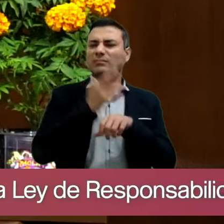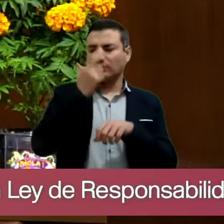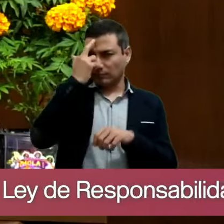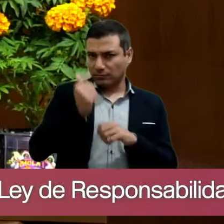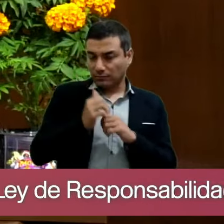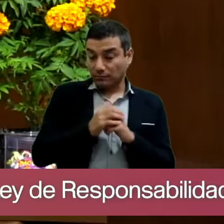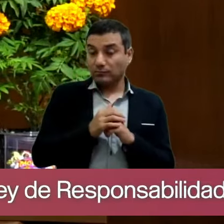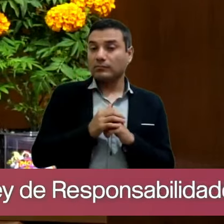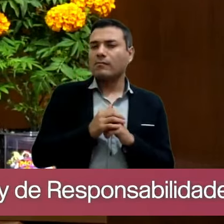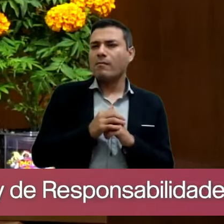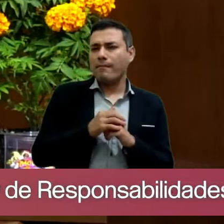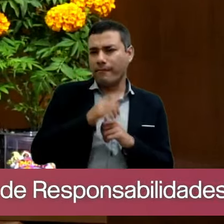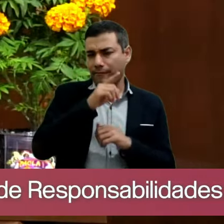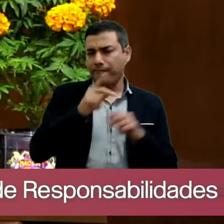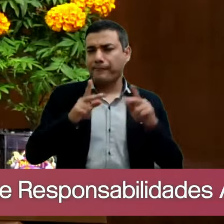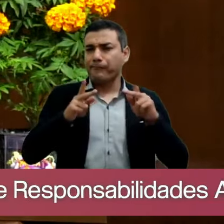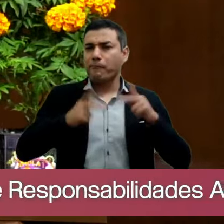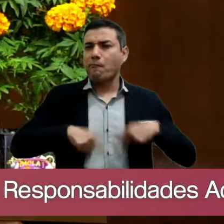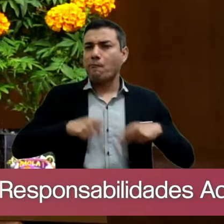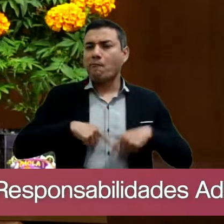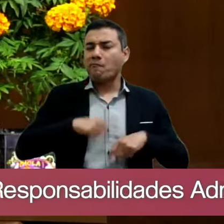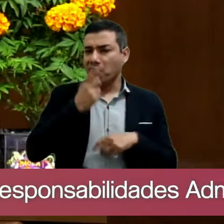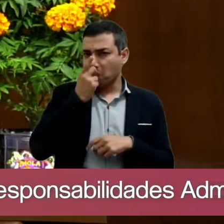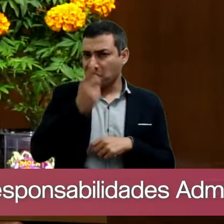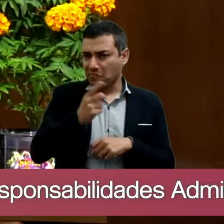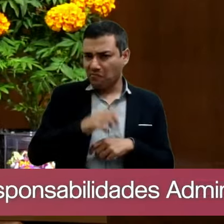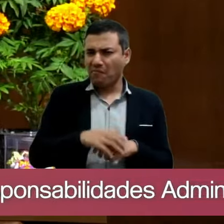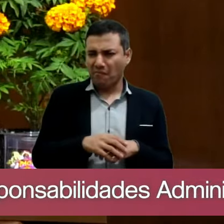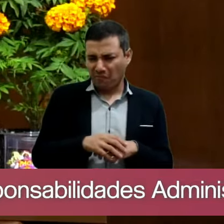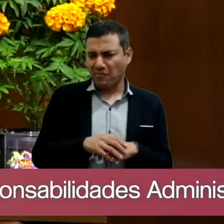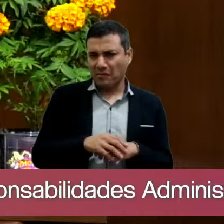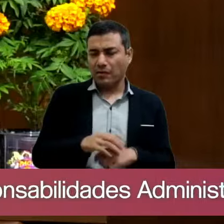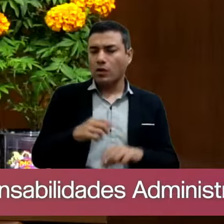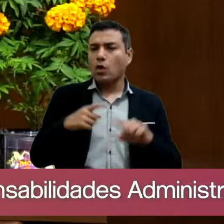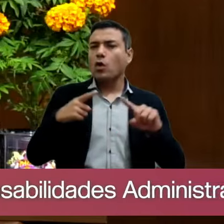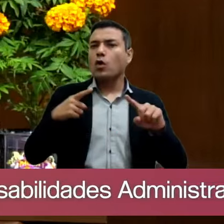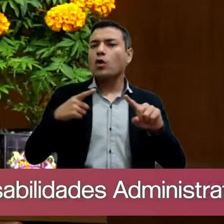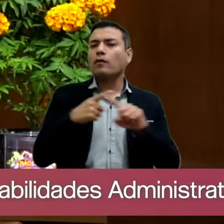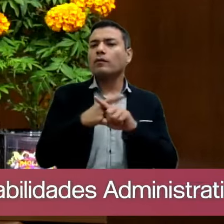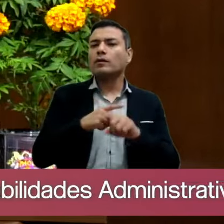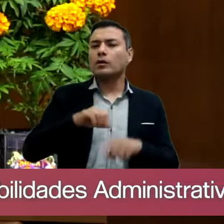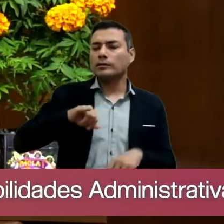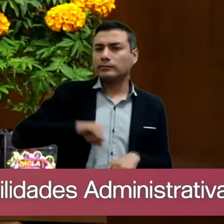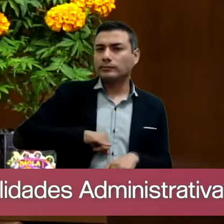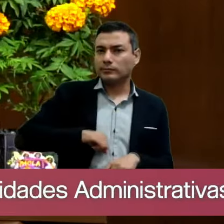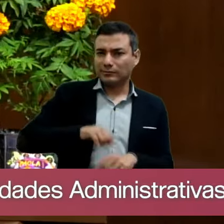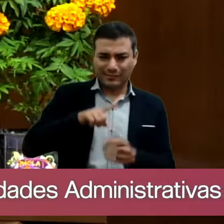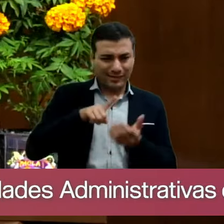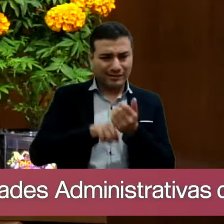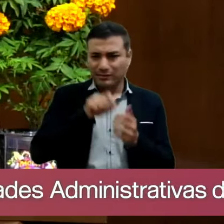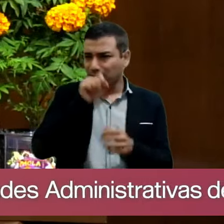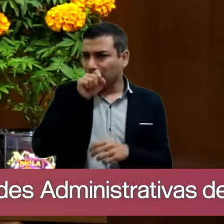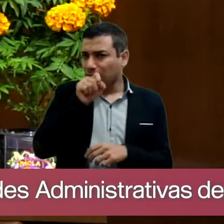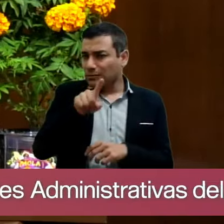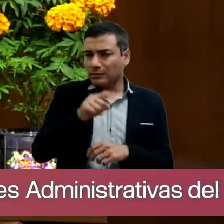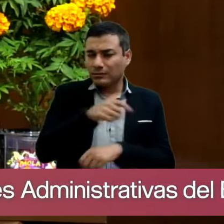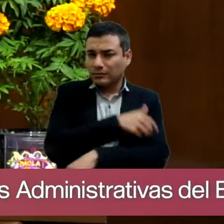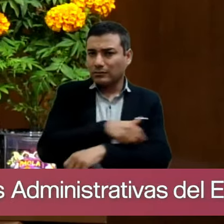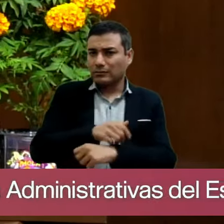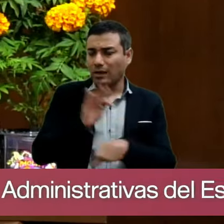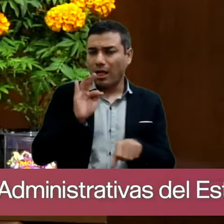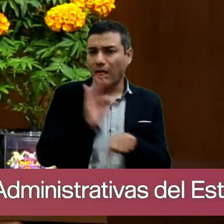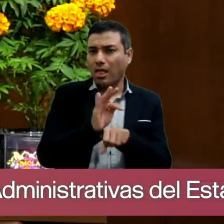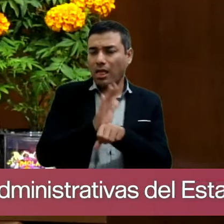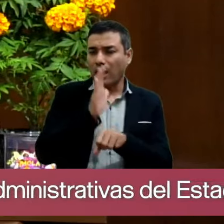queda implícito en el conflicto de intereses, haciendo a un lado los principios de legalidad y